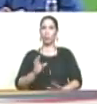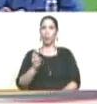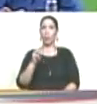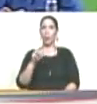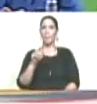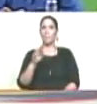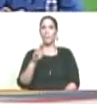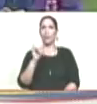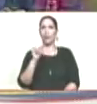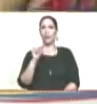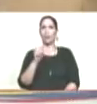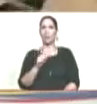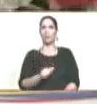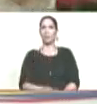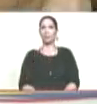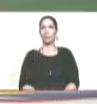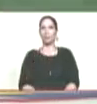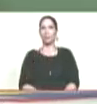Mar, Braulio Álvarez.